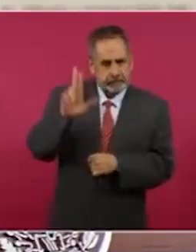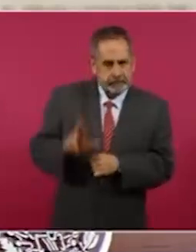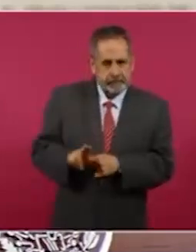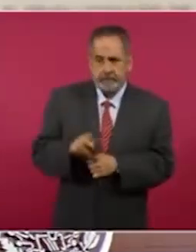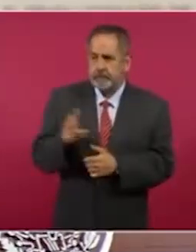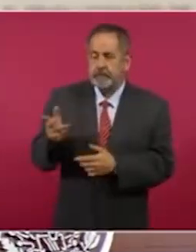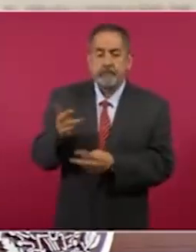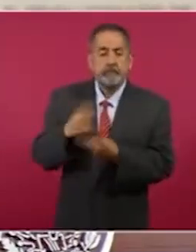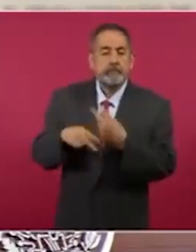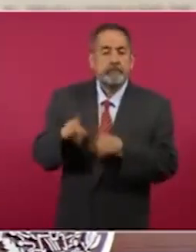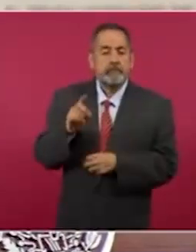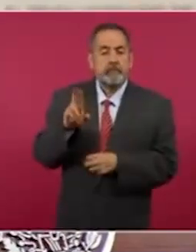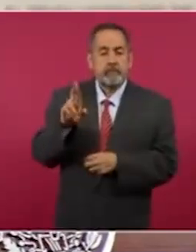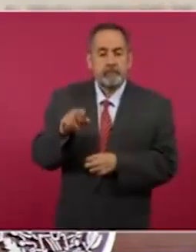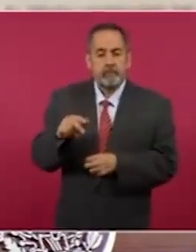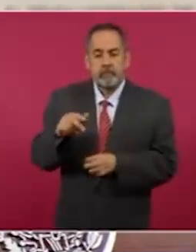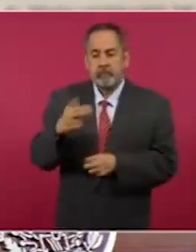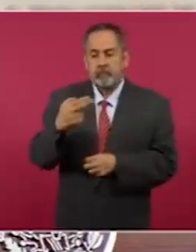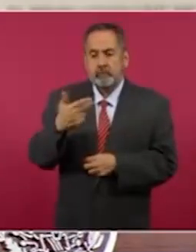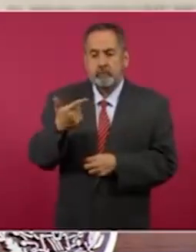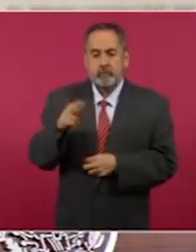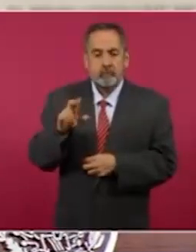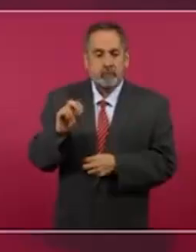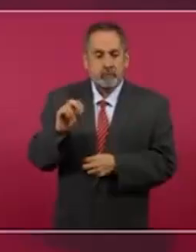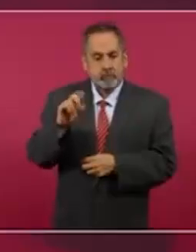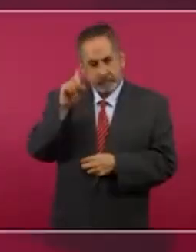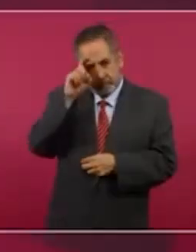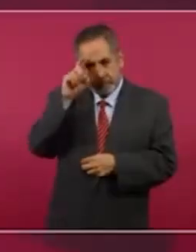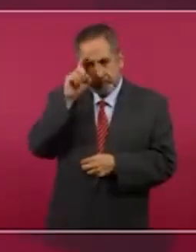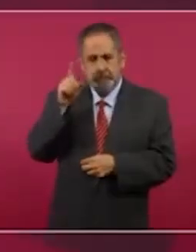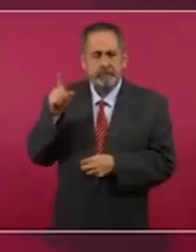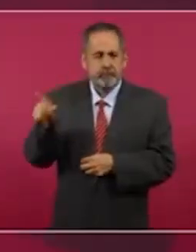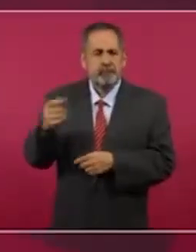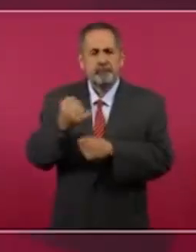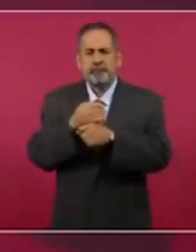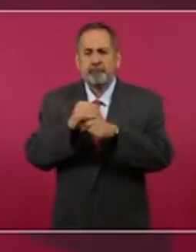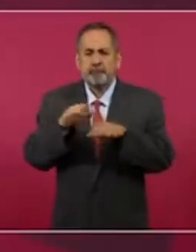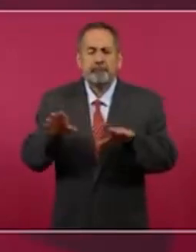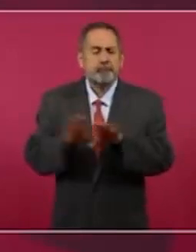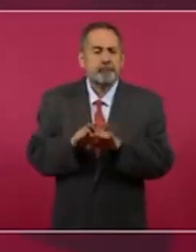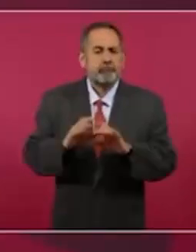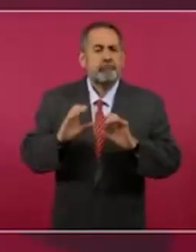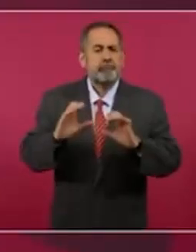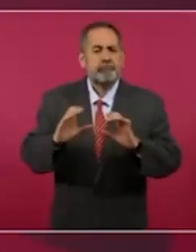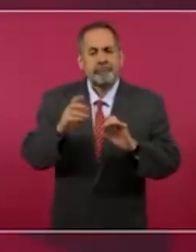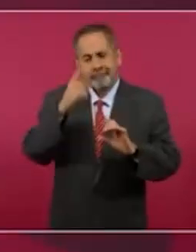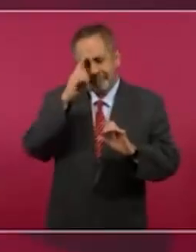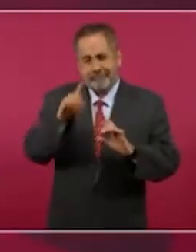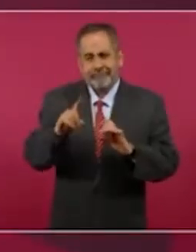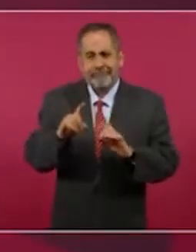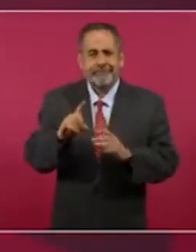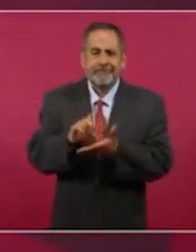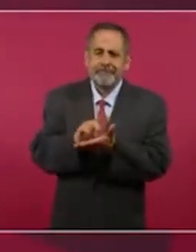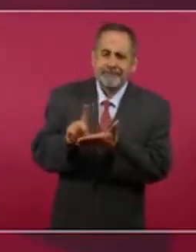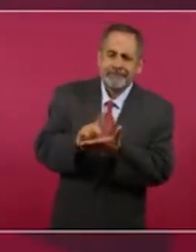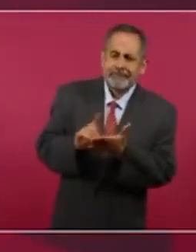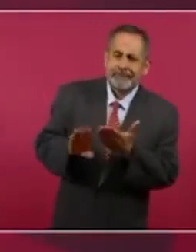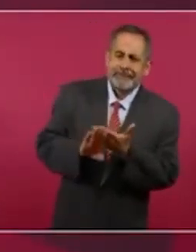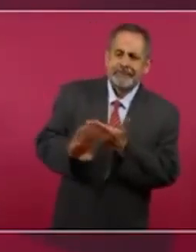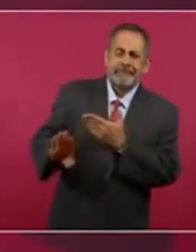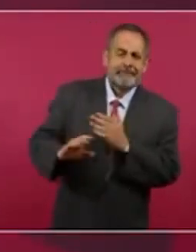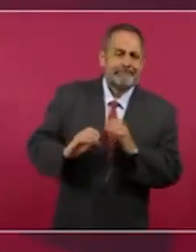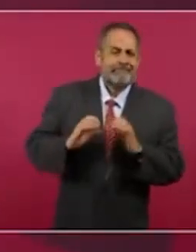El doctor Hugo López-Gatell va a informar sobre lo de prevención de adicciones. Esto